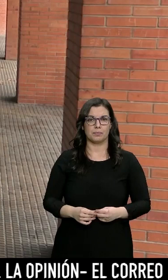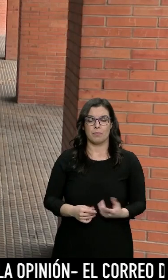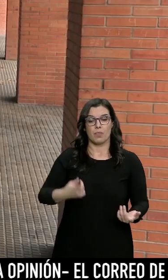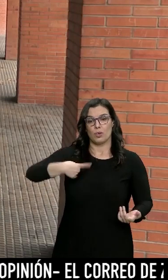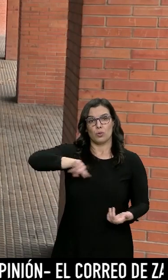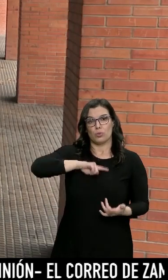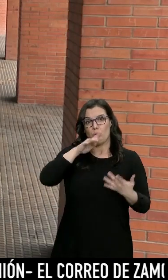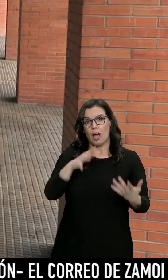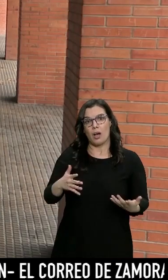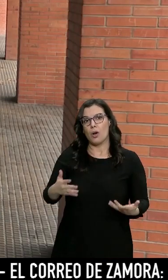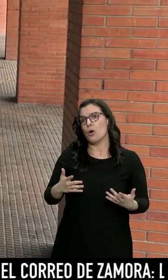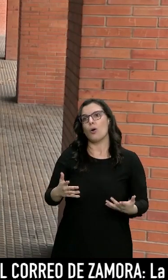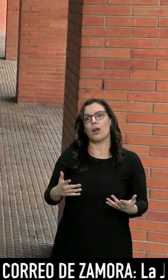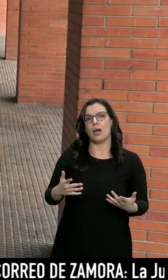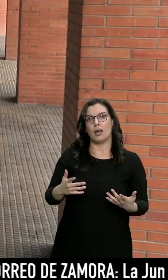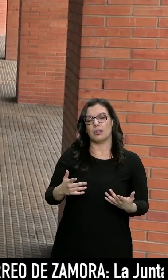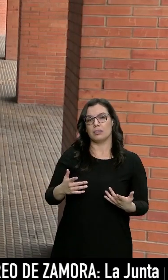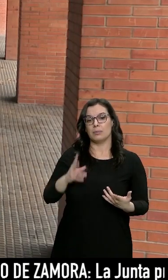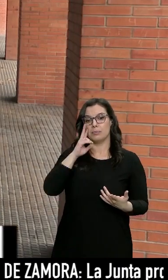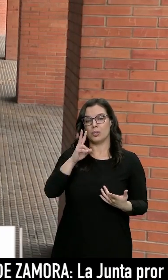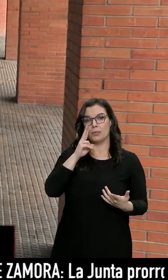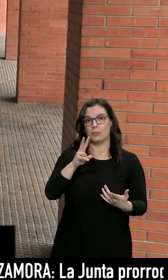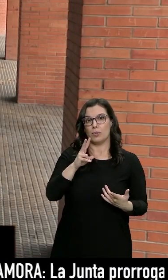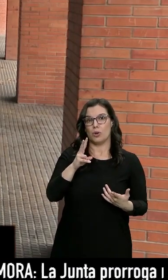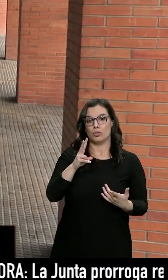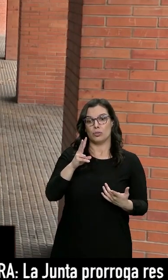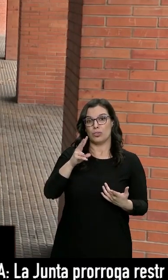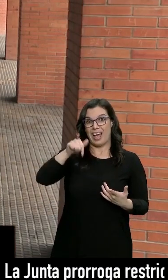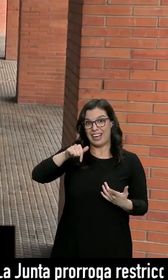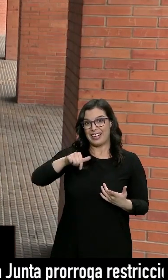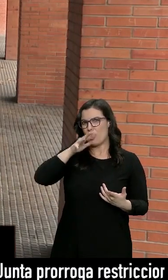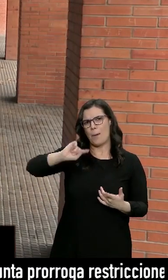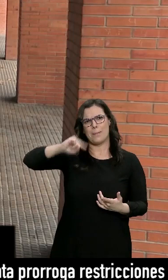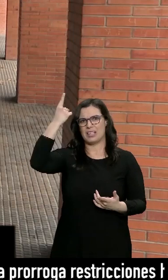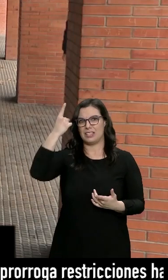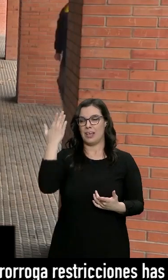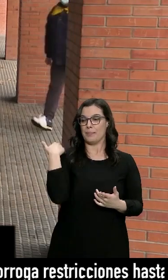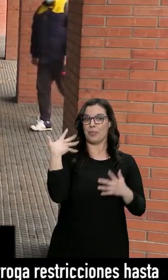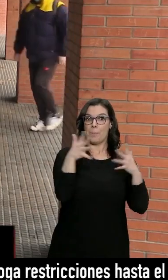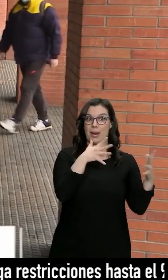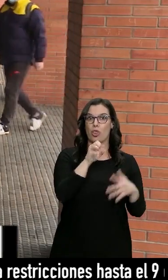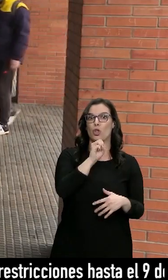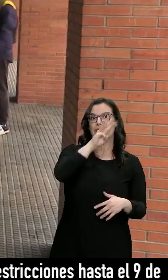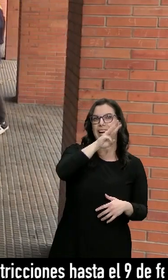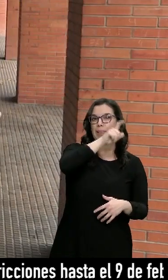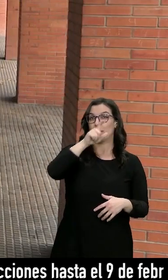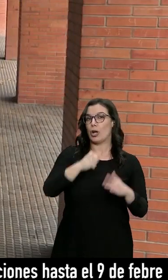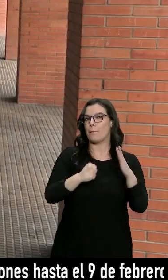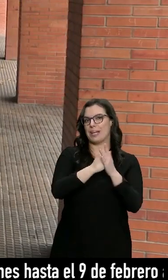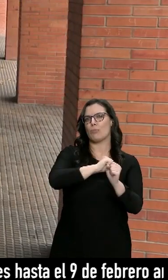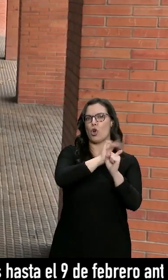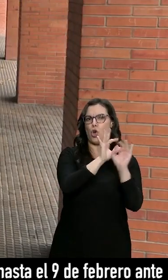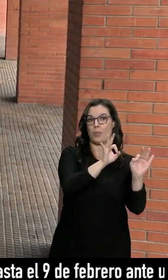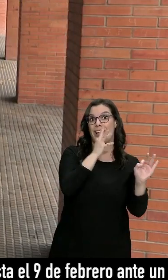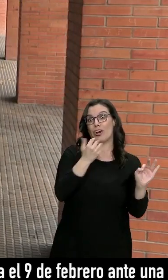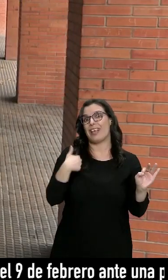Nosotros ahora mismo es el momento que más pacientes de... En marzo tuvimos 13 pacientes como mucho. Ahora